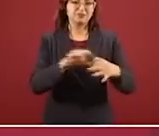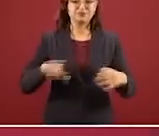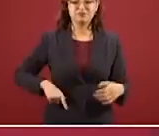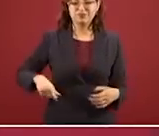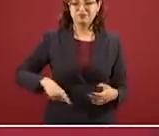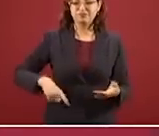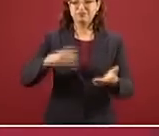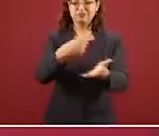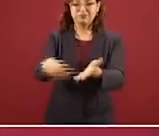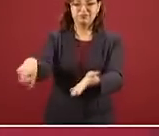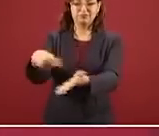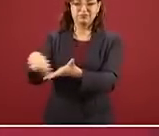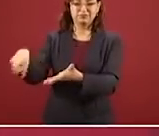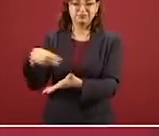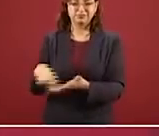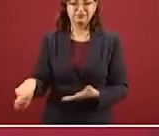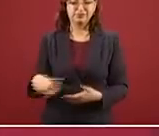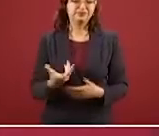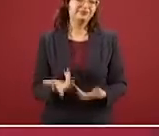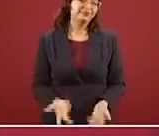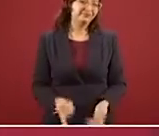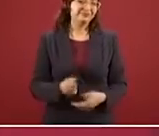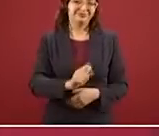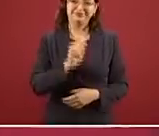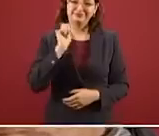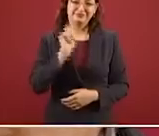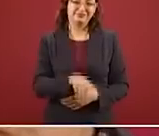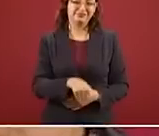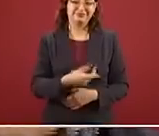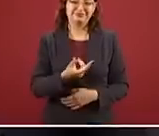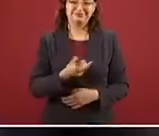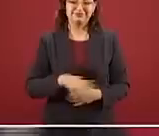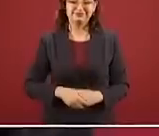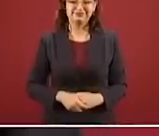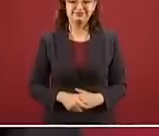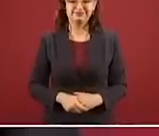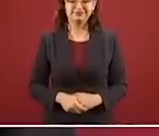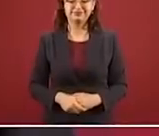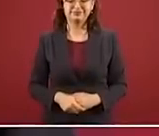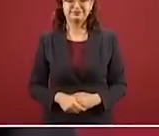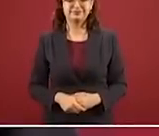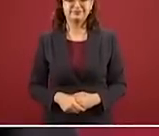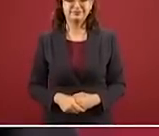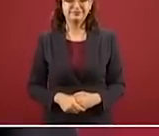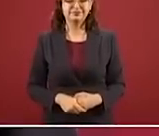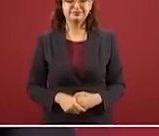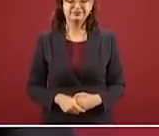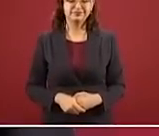A veces a las mismas compañías deslindadoras.